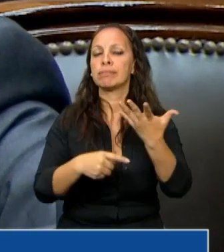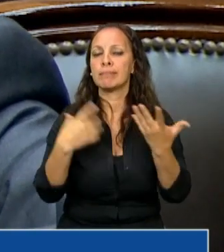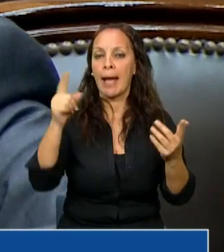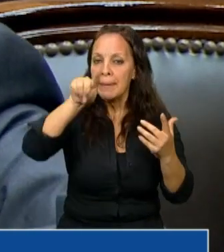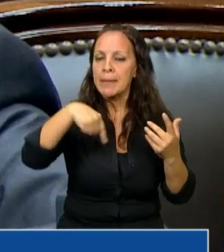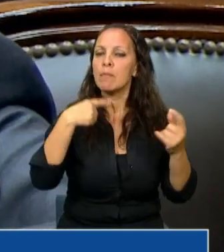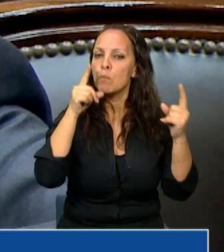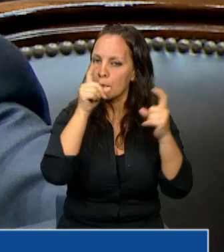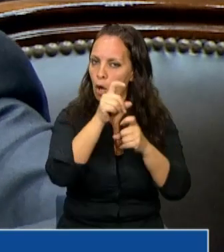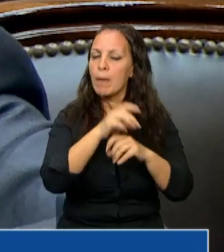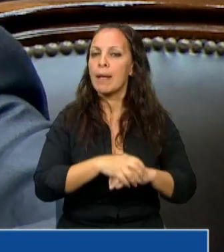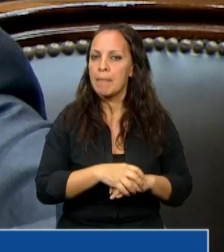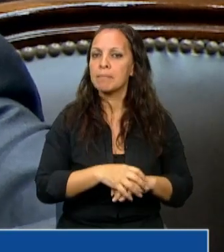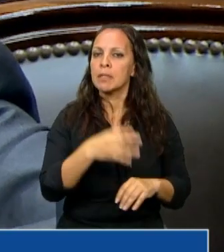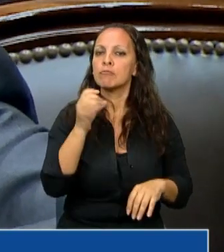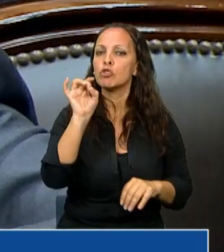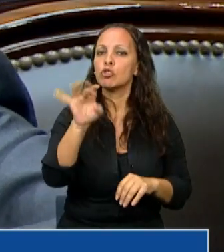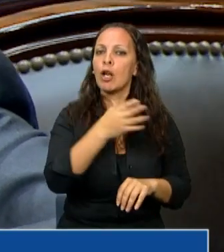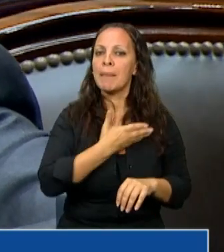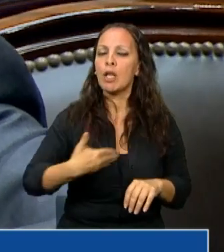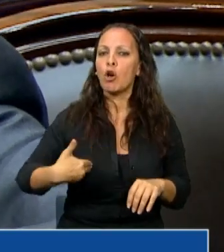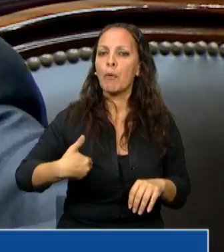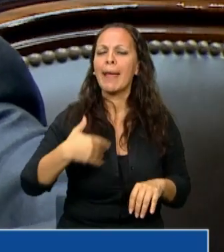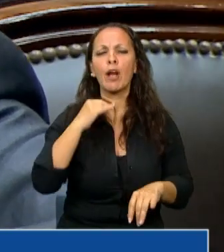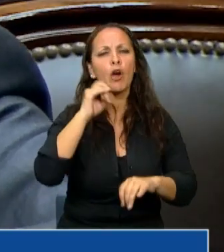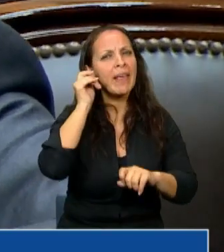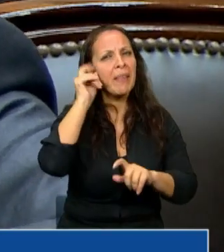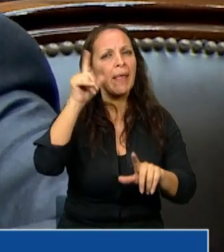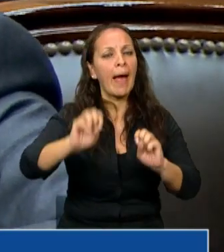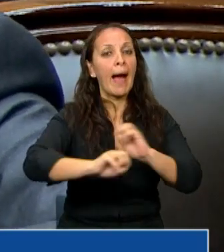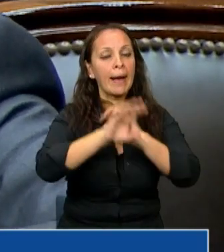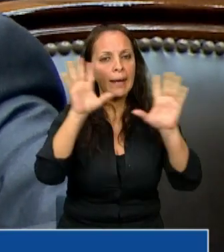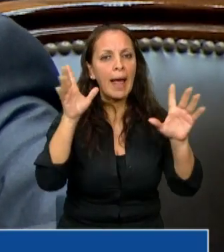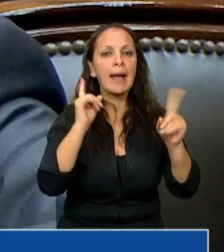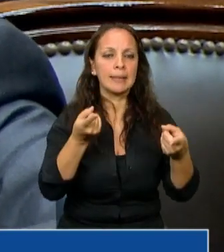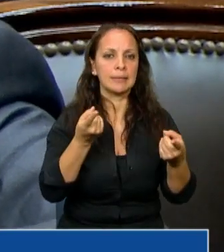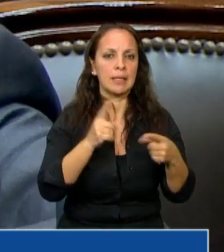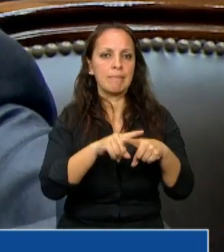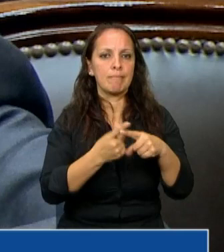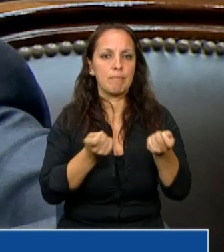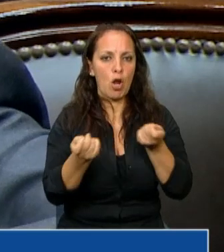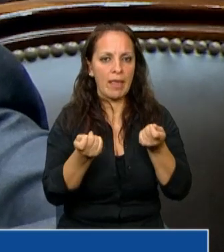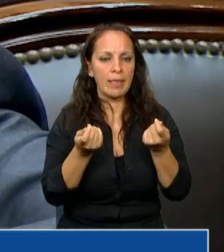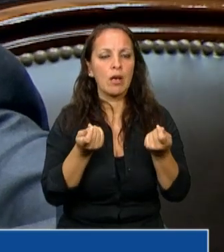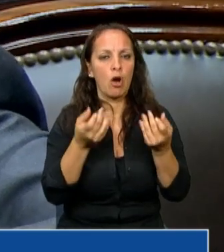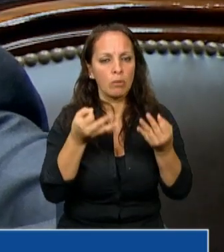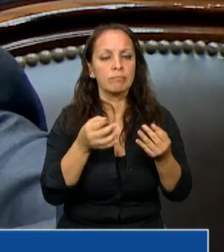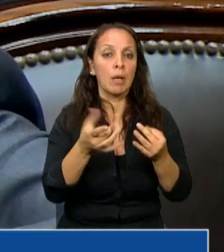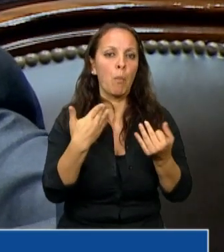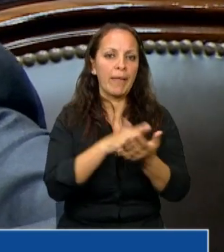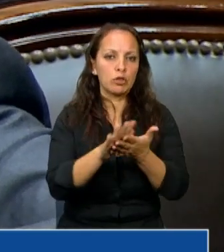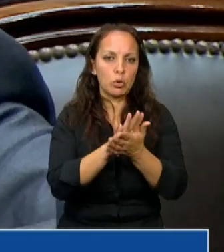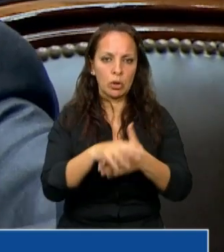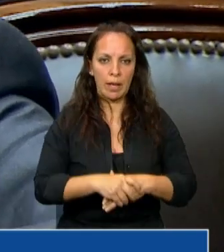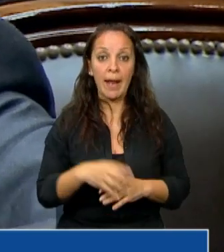problema que solamente un gobierno con las ideas claras y mucho poder político lo puede sacar. Finalmente, Argentina